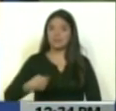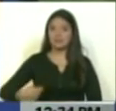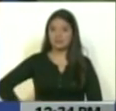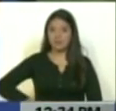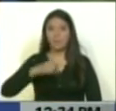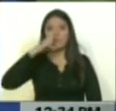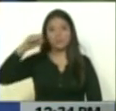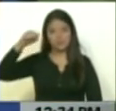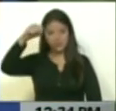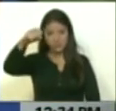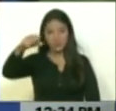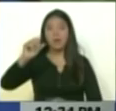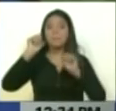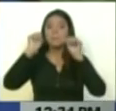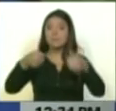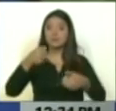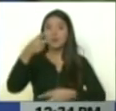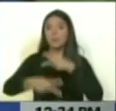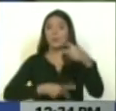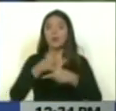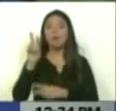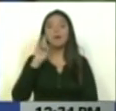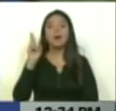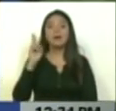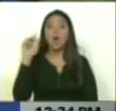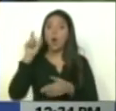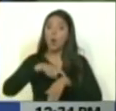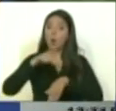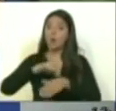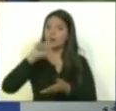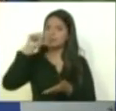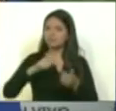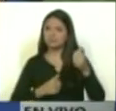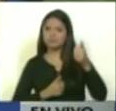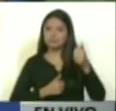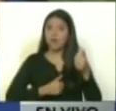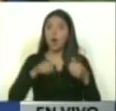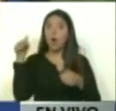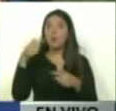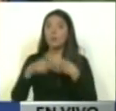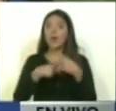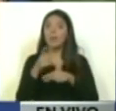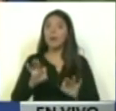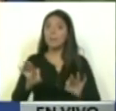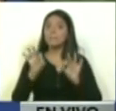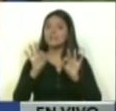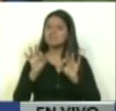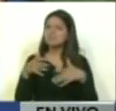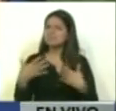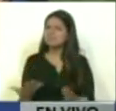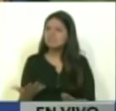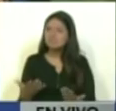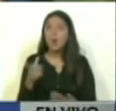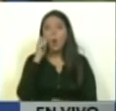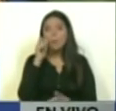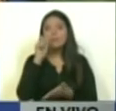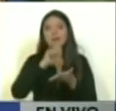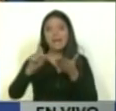República, Nicolás Maduro, inició su programa radial La Hora de la Salsa. Hoy un programa especial dedicado al cantautor y